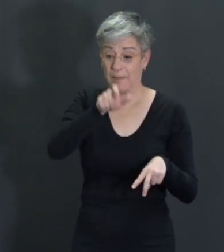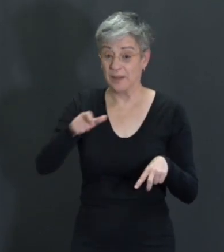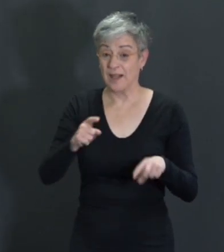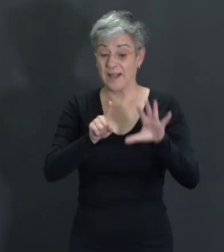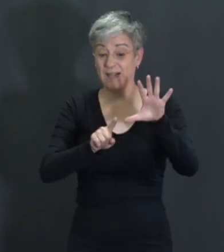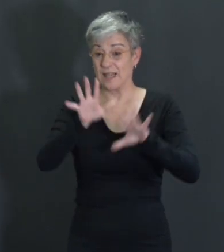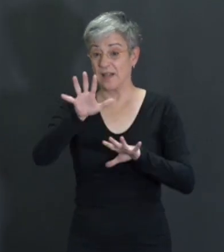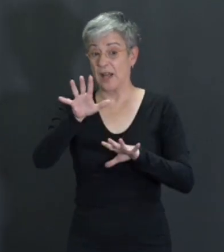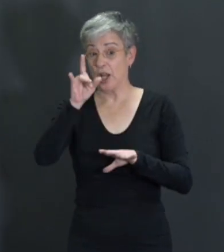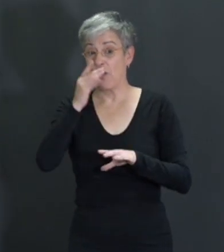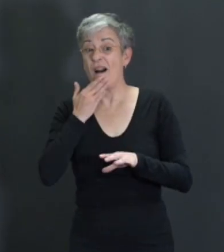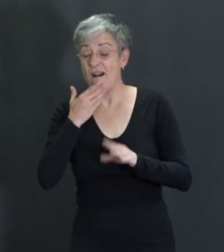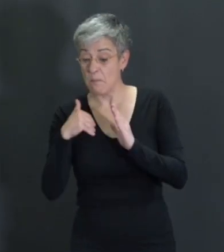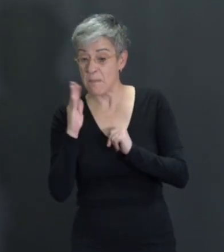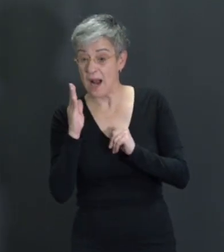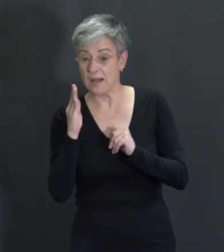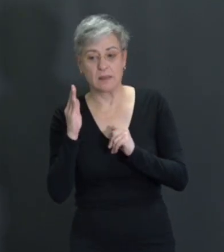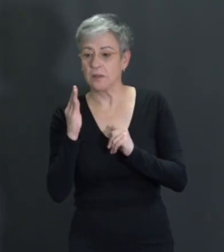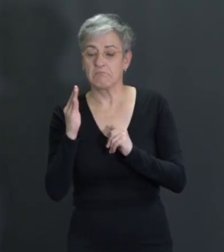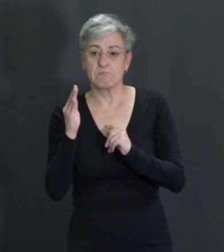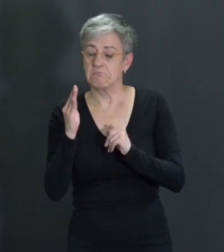más de 65 años pues a lo mejor no